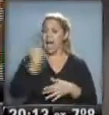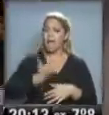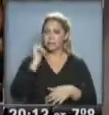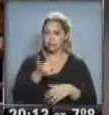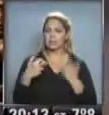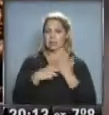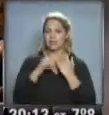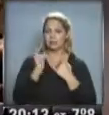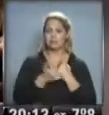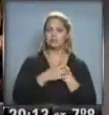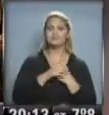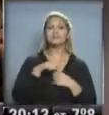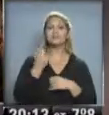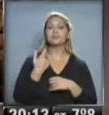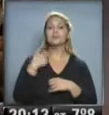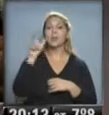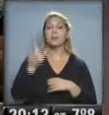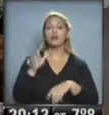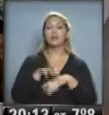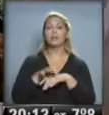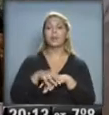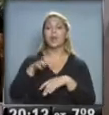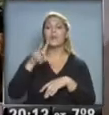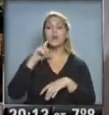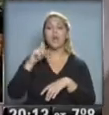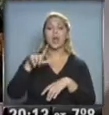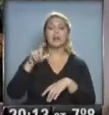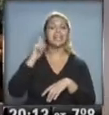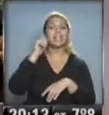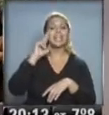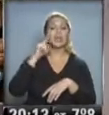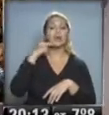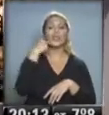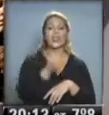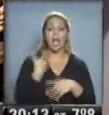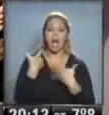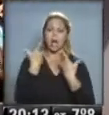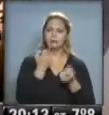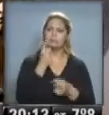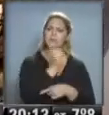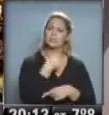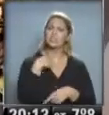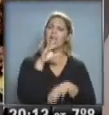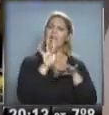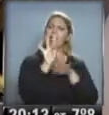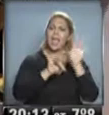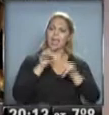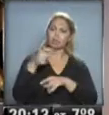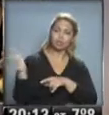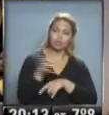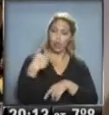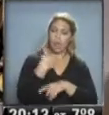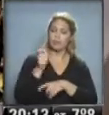carne. En tanto, la Procuradora General de la Nación, Alejandra Gils Carbó, dictaminó a favor de la elección popular y la nueva